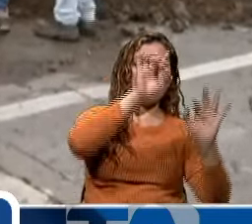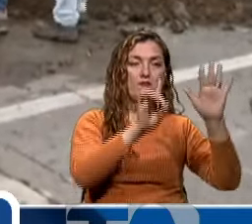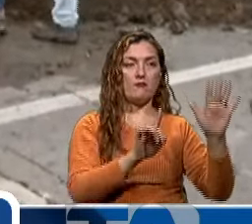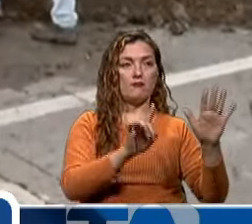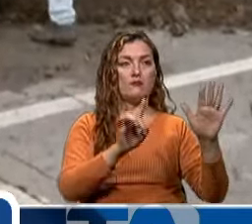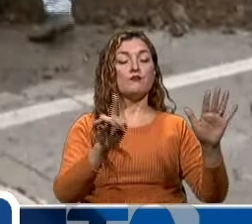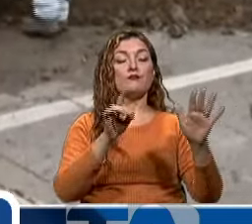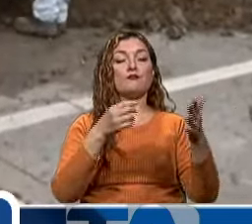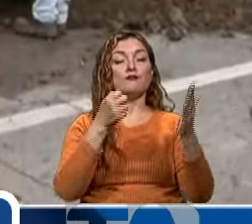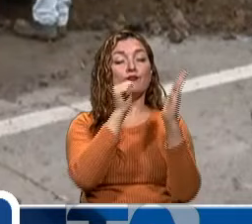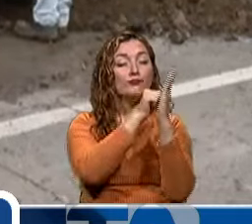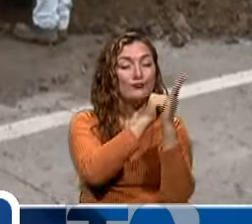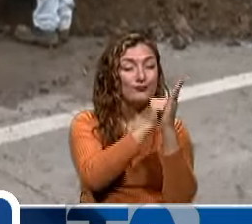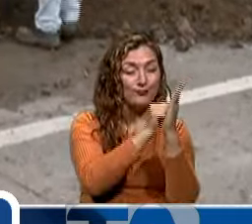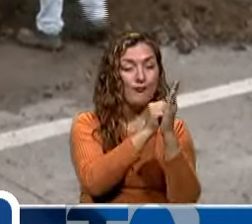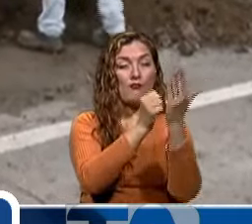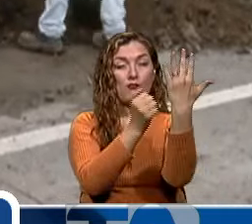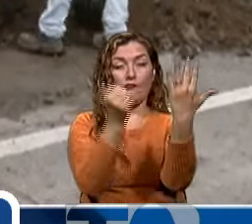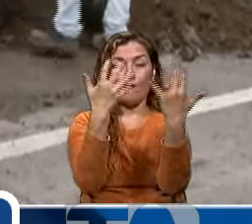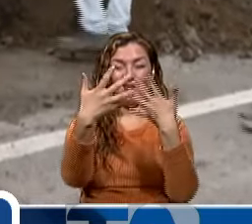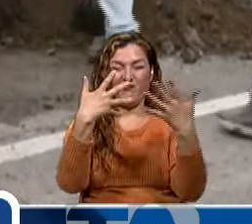tendrán un poco